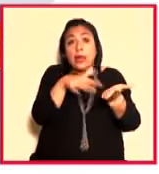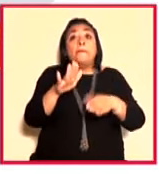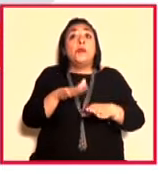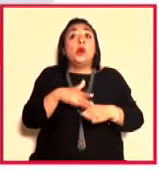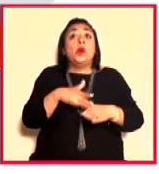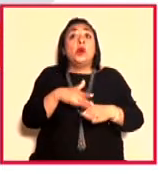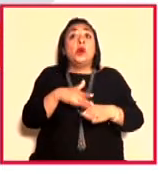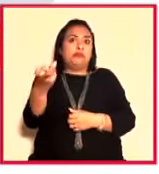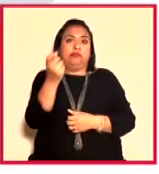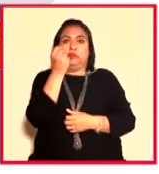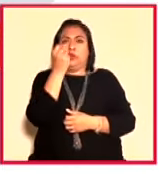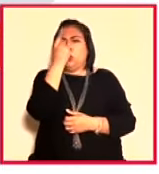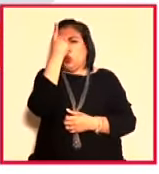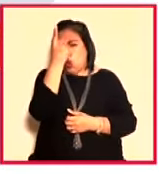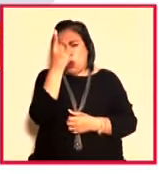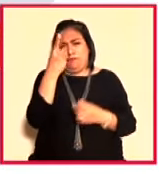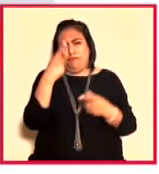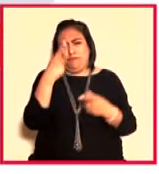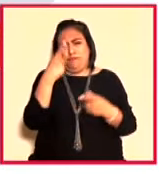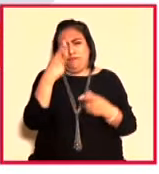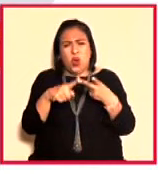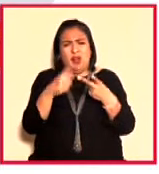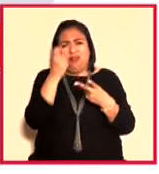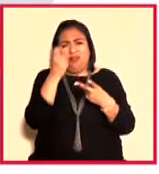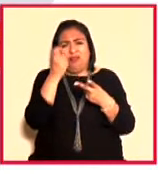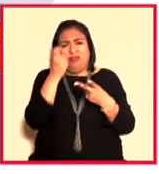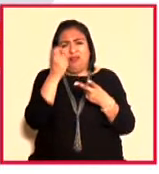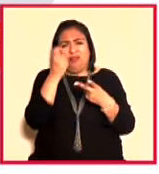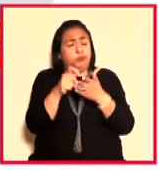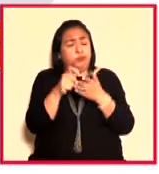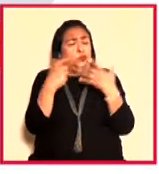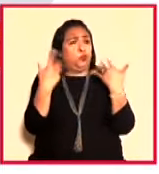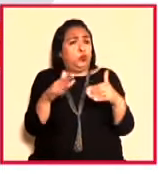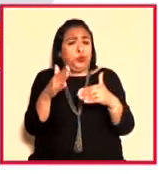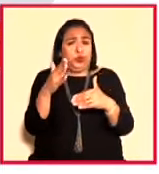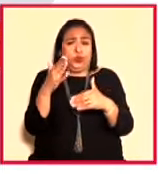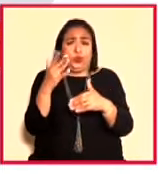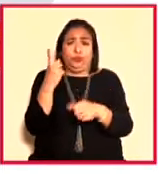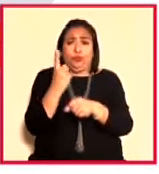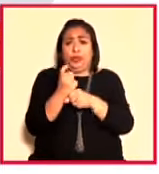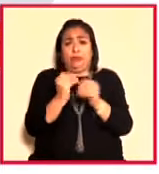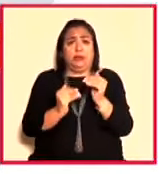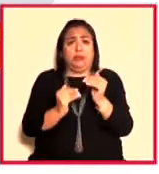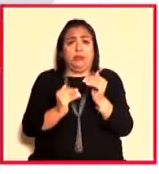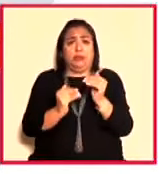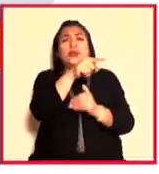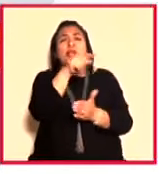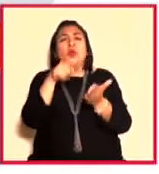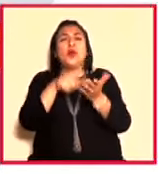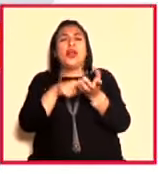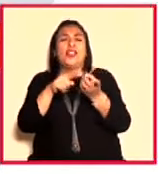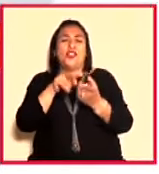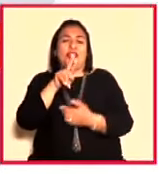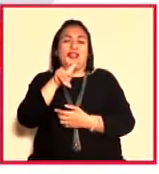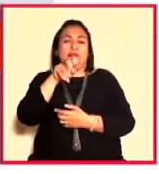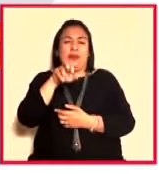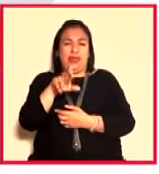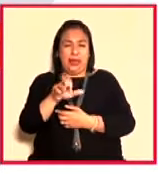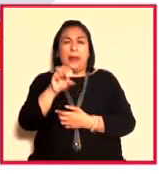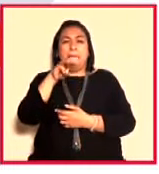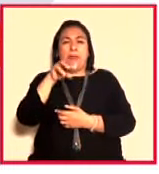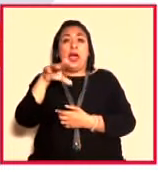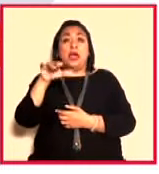de autores y de obras de primer nivel. Vamos a la Riviera Maya, ¿qué les parece? En el Caribe mexicano, en unos cuantos días va a comenzar el